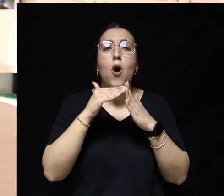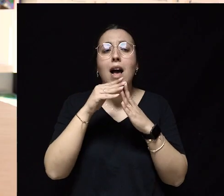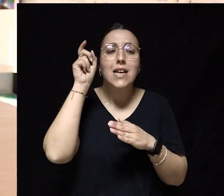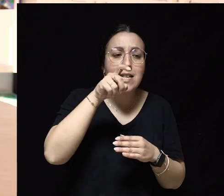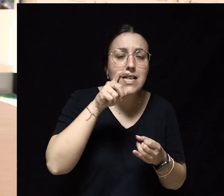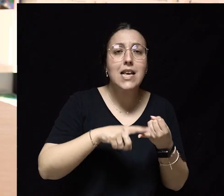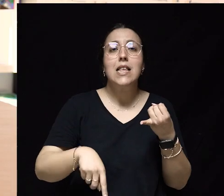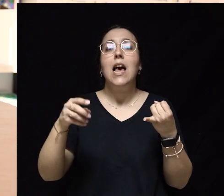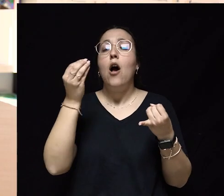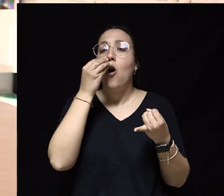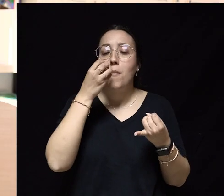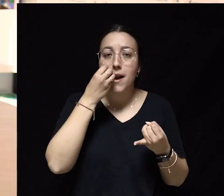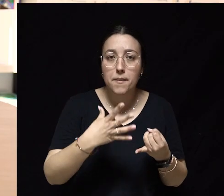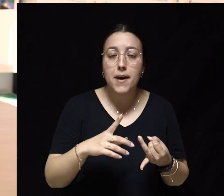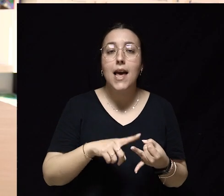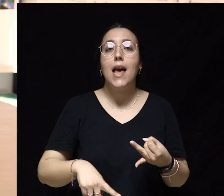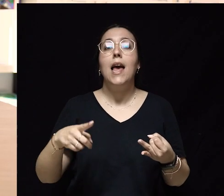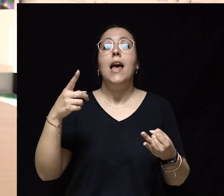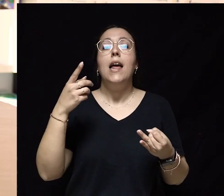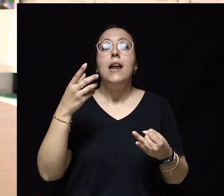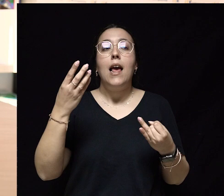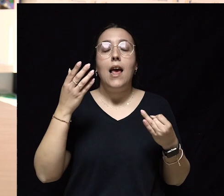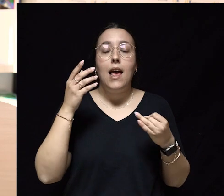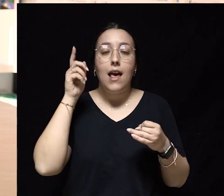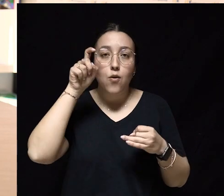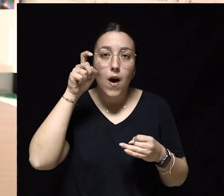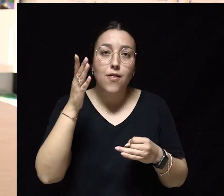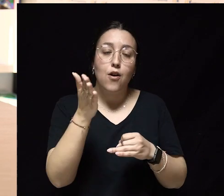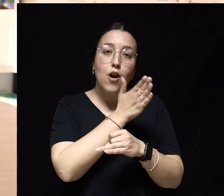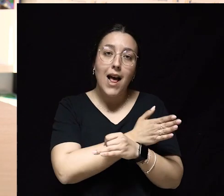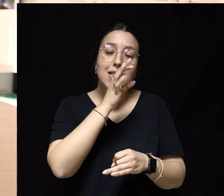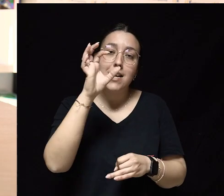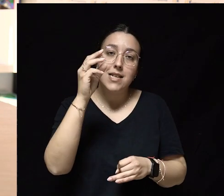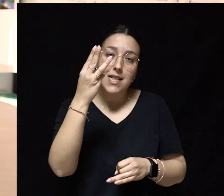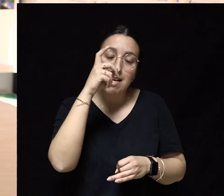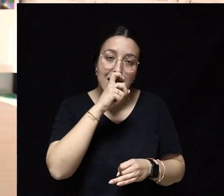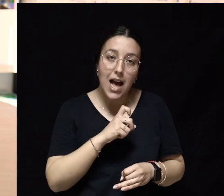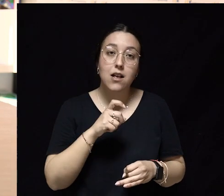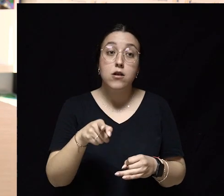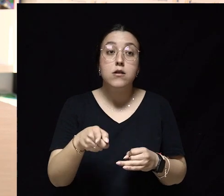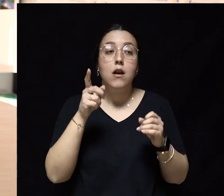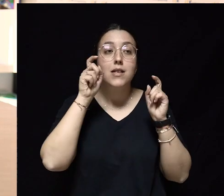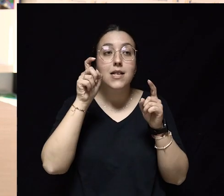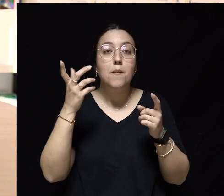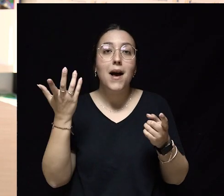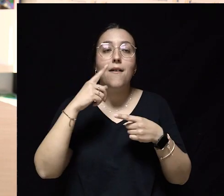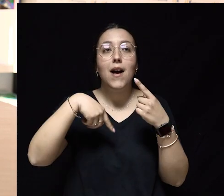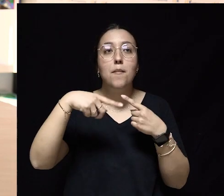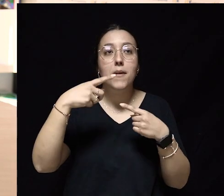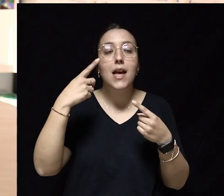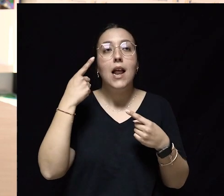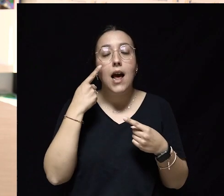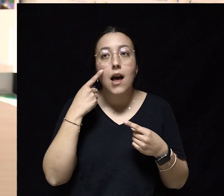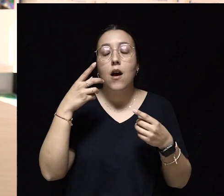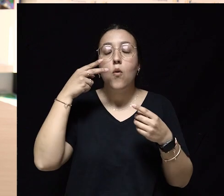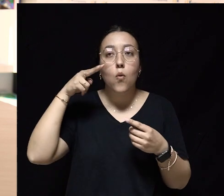saludables, corresponsabilidad familiar, importancia de la motivación para la educación temprana, todo con temas